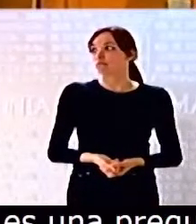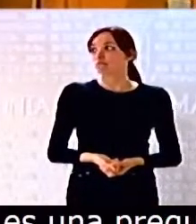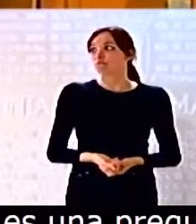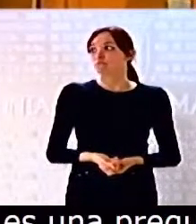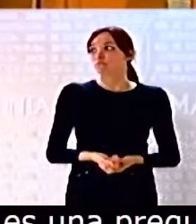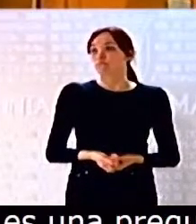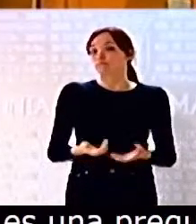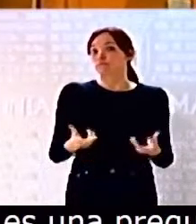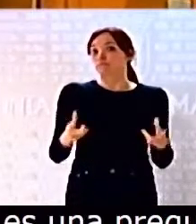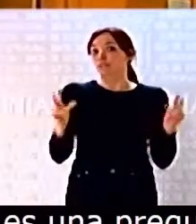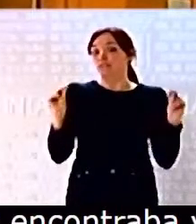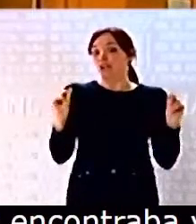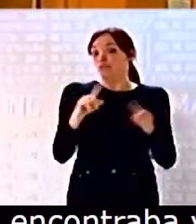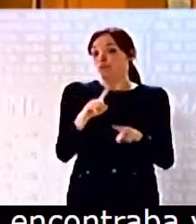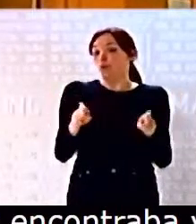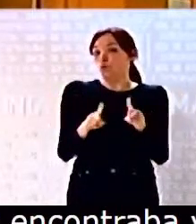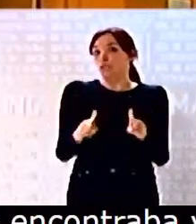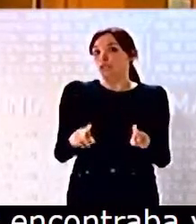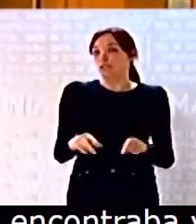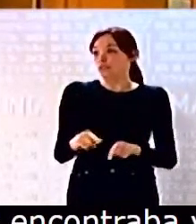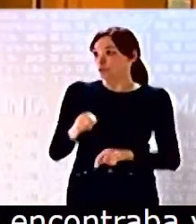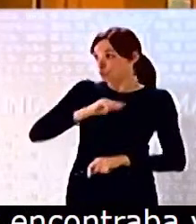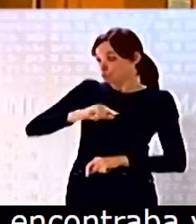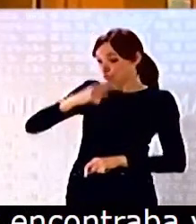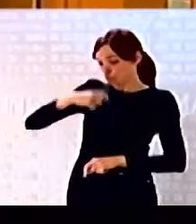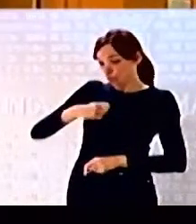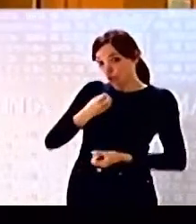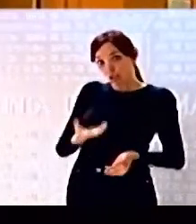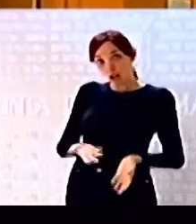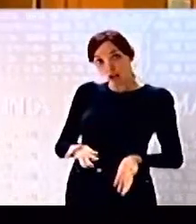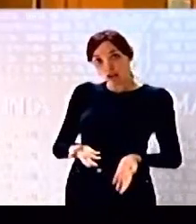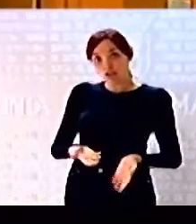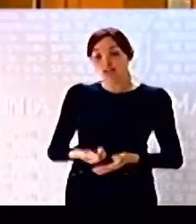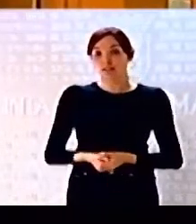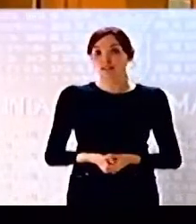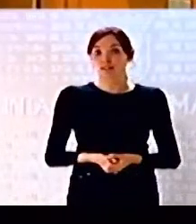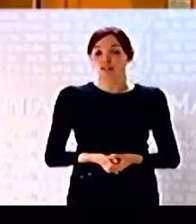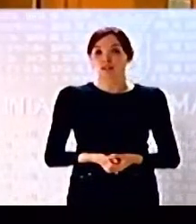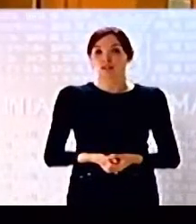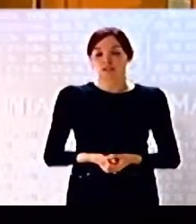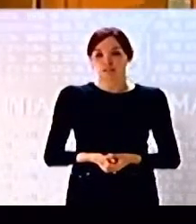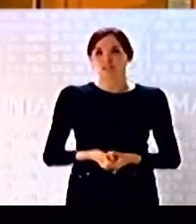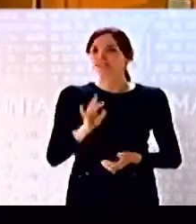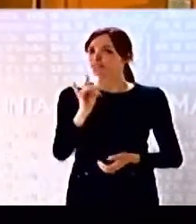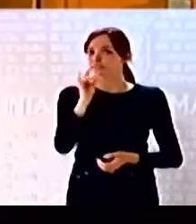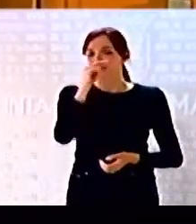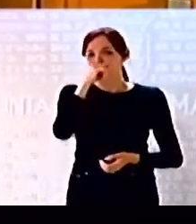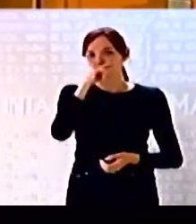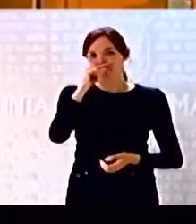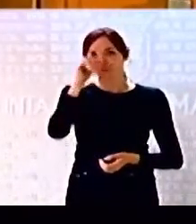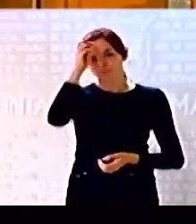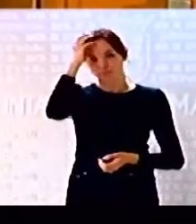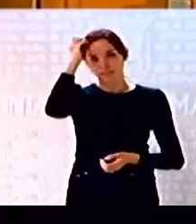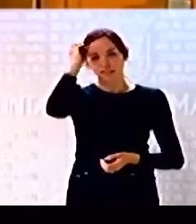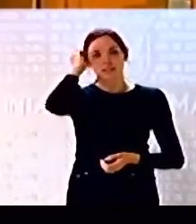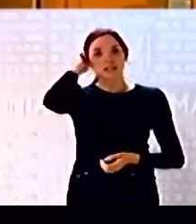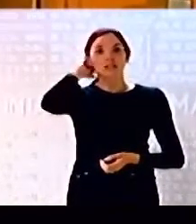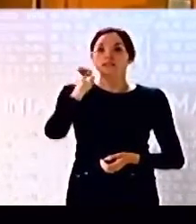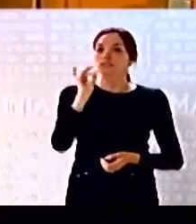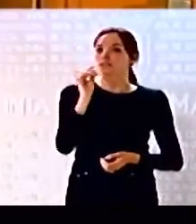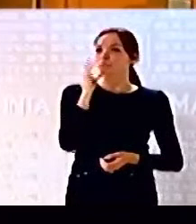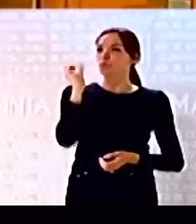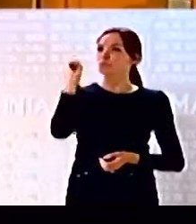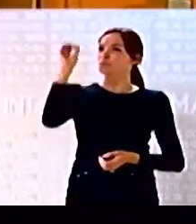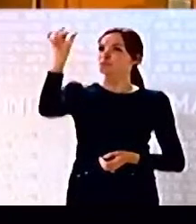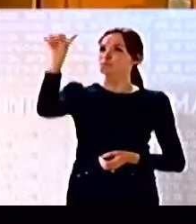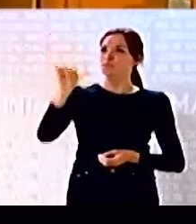finalizar mis preguntas con ello. ¿Que cómo me encuentro yo hoy? Sí, sobre todo por el discurso, le he